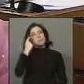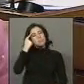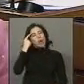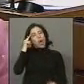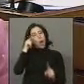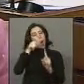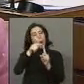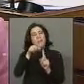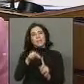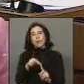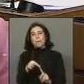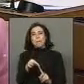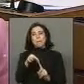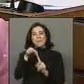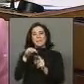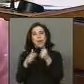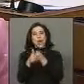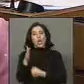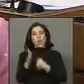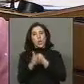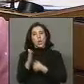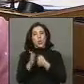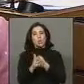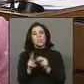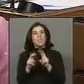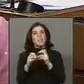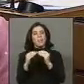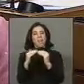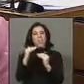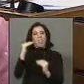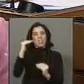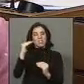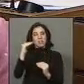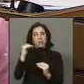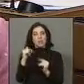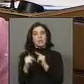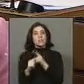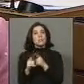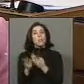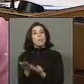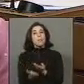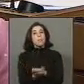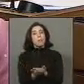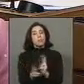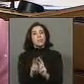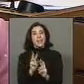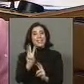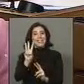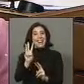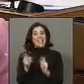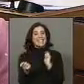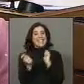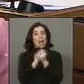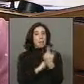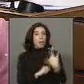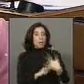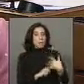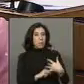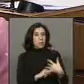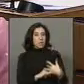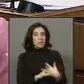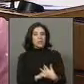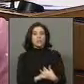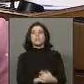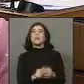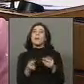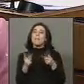objetivo central en la lucha de la desigualdad. Para ello propuso realizar tres grandes cambios o reformas